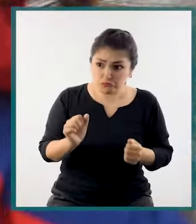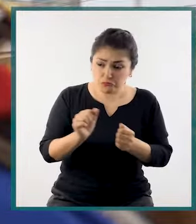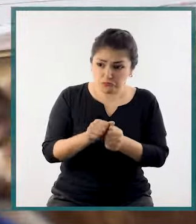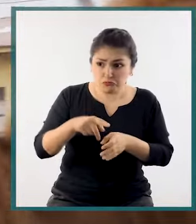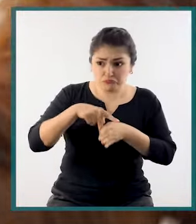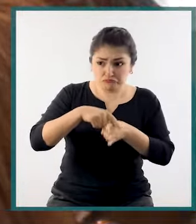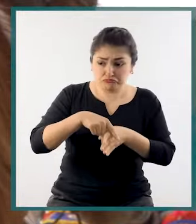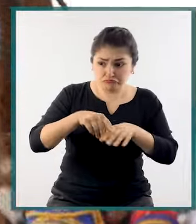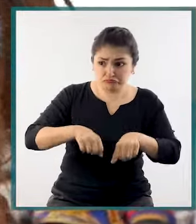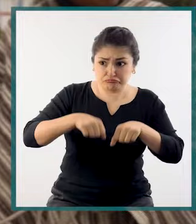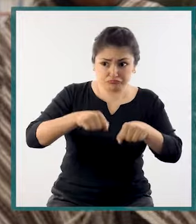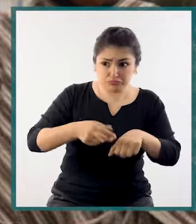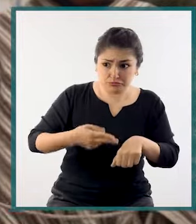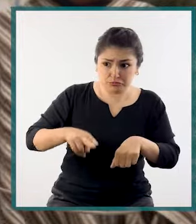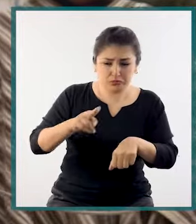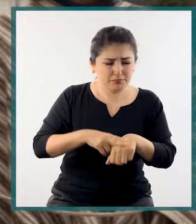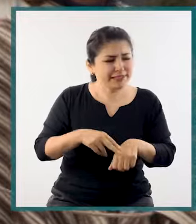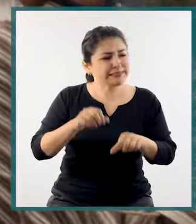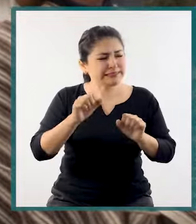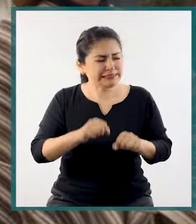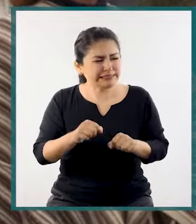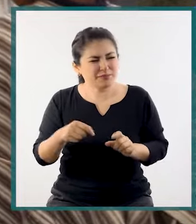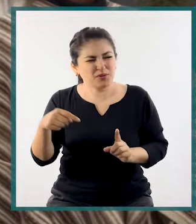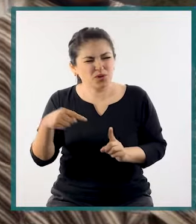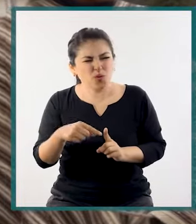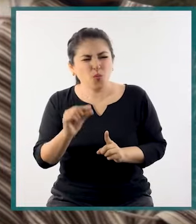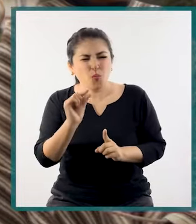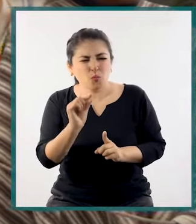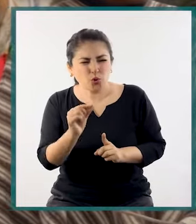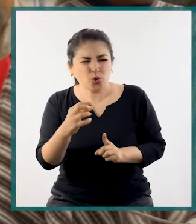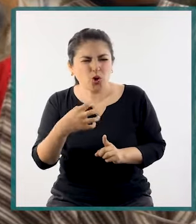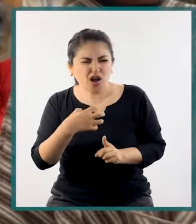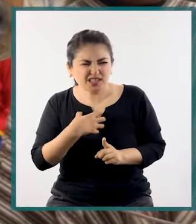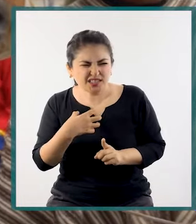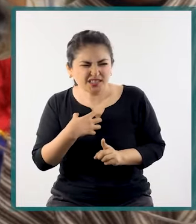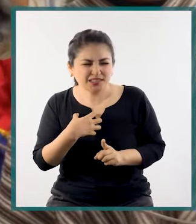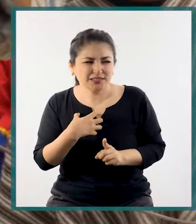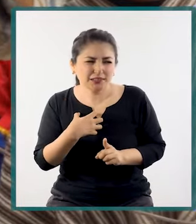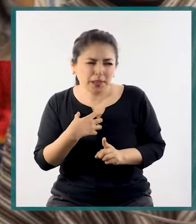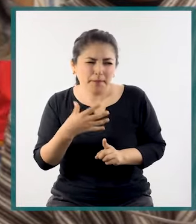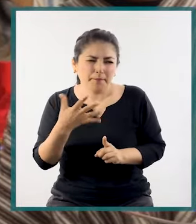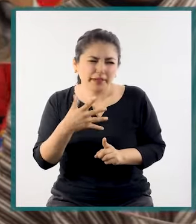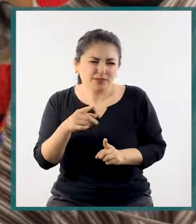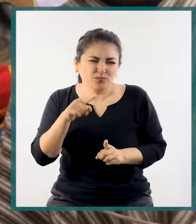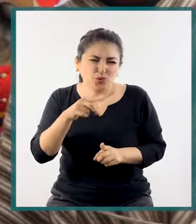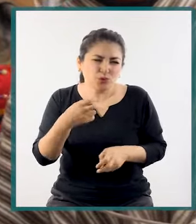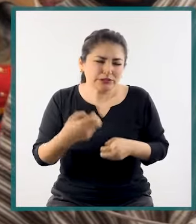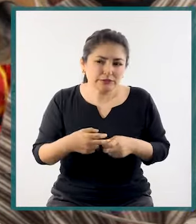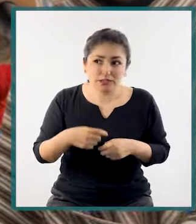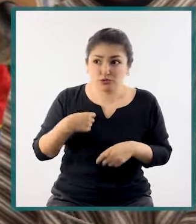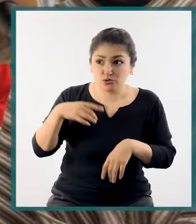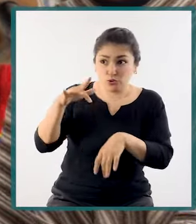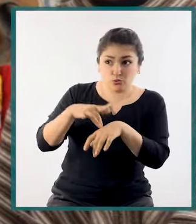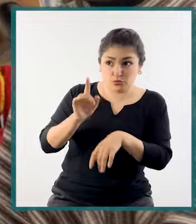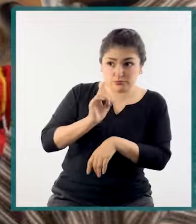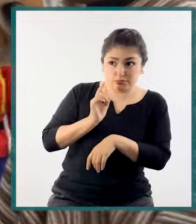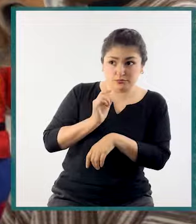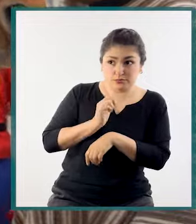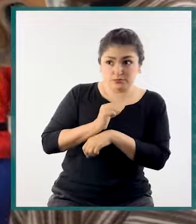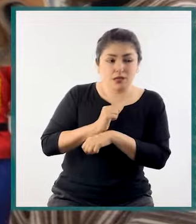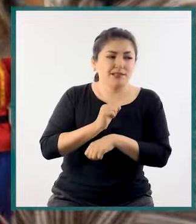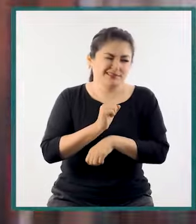bien, o sea, tú puedes manejar, montar caballo. Sí, pero ahorita está un poco molesta, creo que no se deja montar. O sea, mejor ni la agarro entonces.